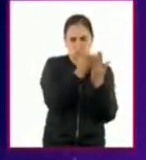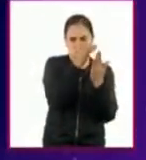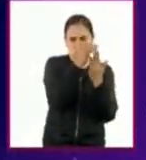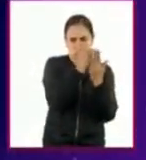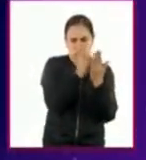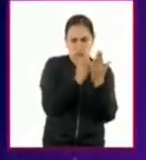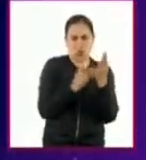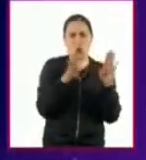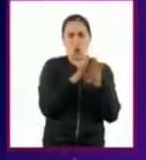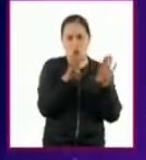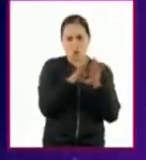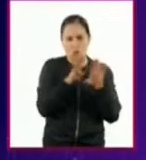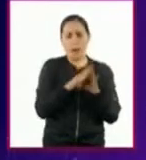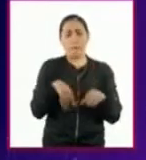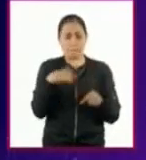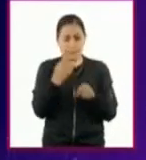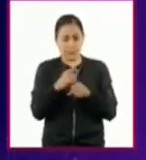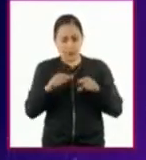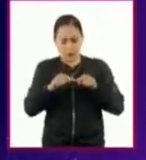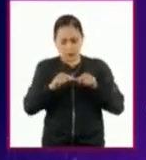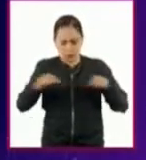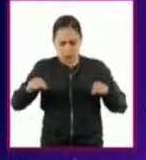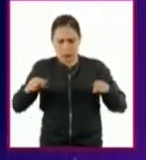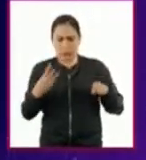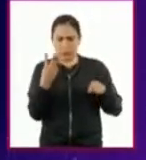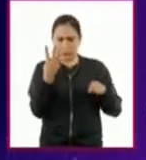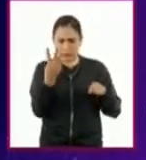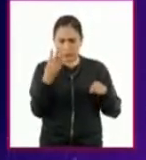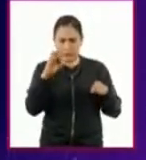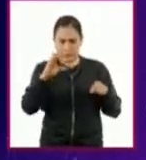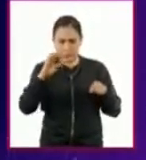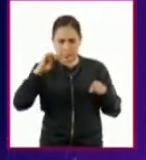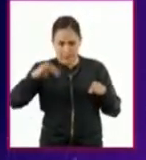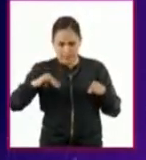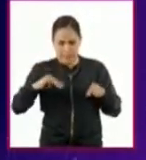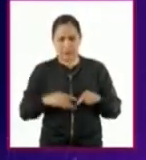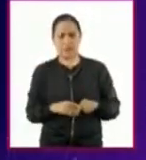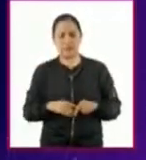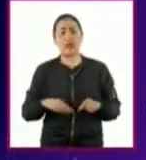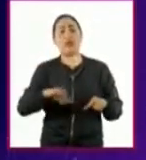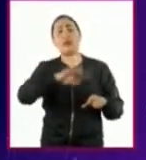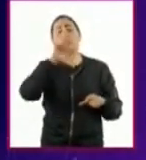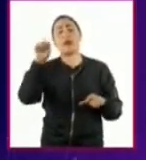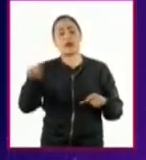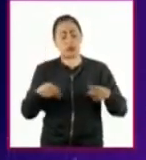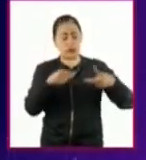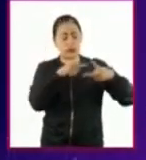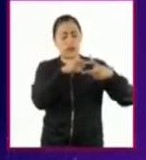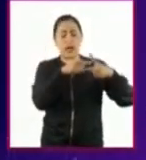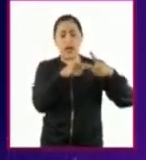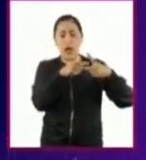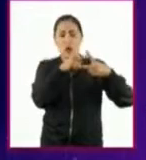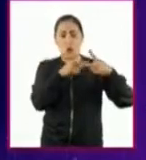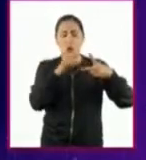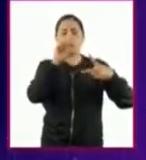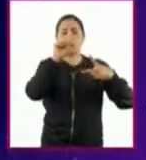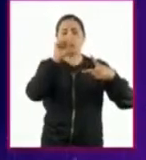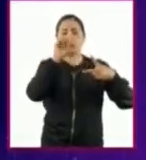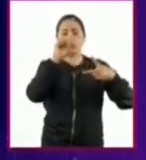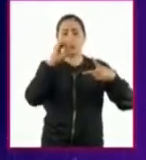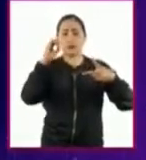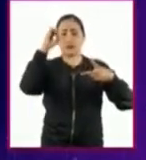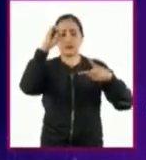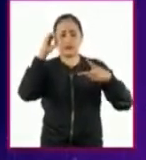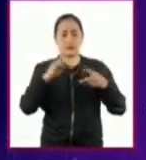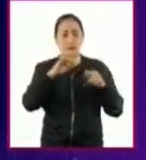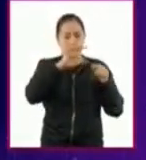dibujé un segmento de 3 centímetros. En uno de sus extremos tracé un ángulo de 60 grados y sobre uno de sus